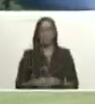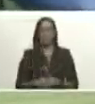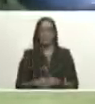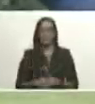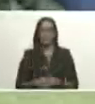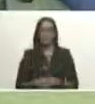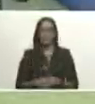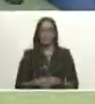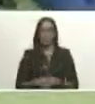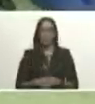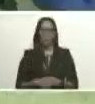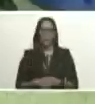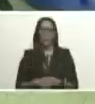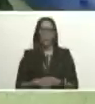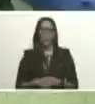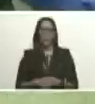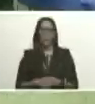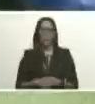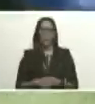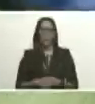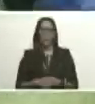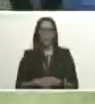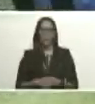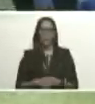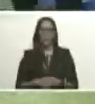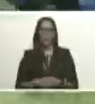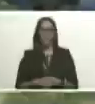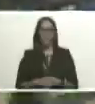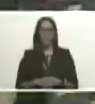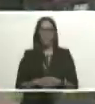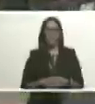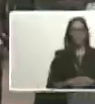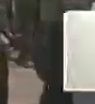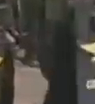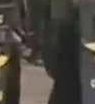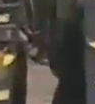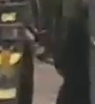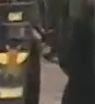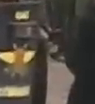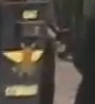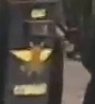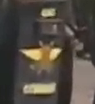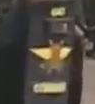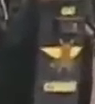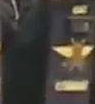y almirantes integrantes del Estado Mayor Superior de la Fuerza Armada Nacional Bolivariana.